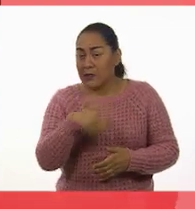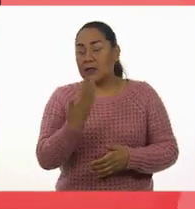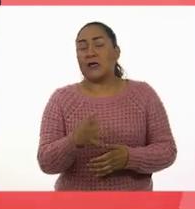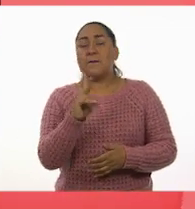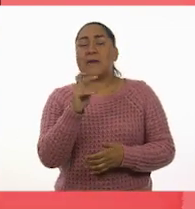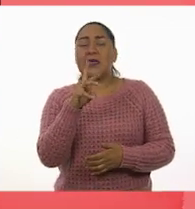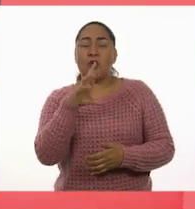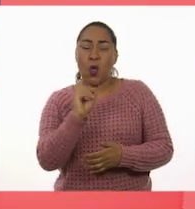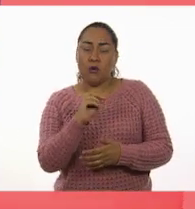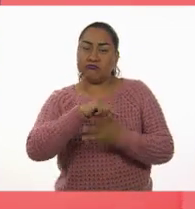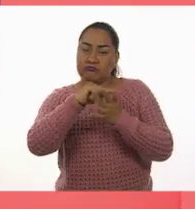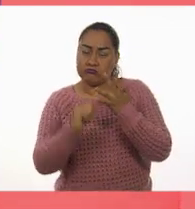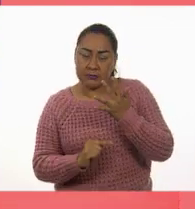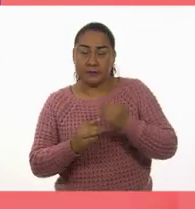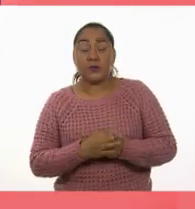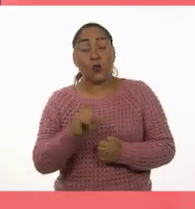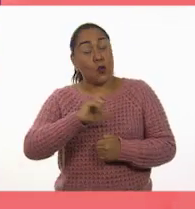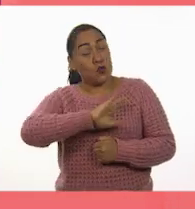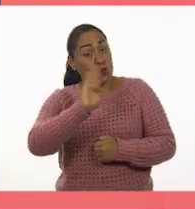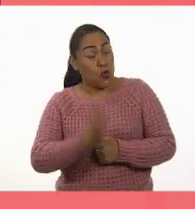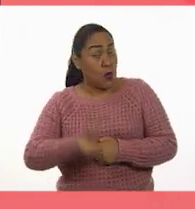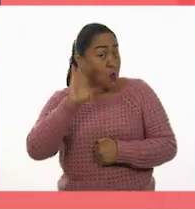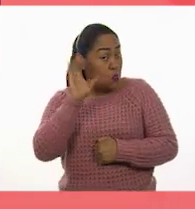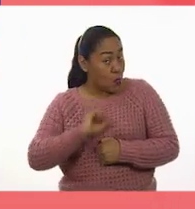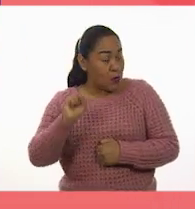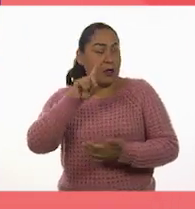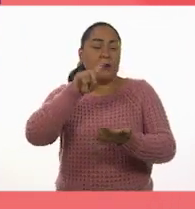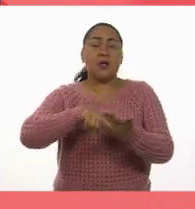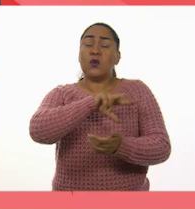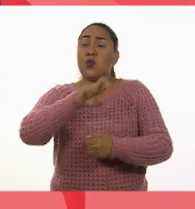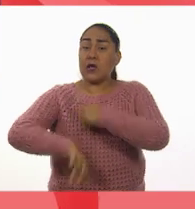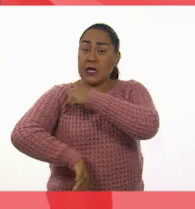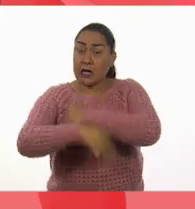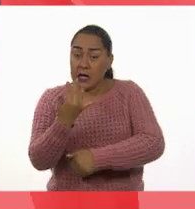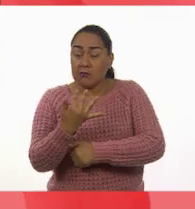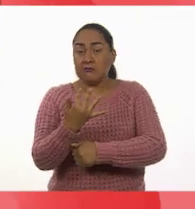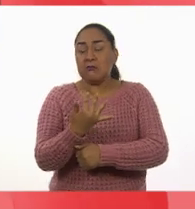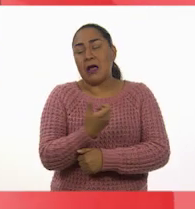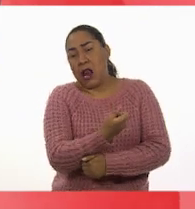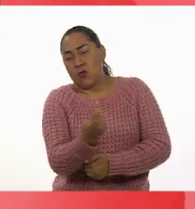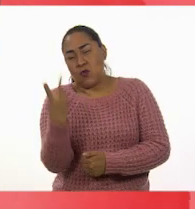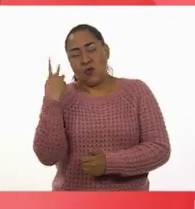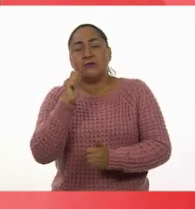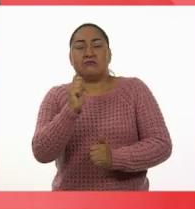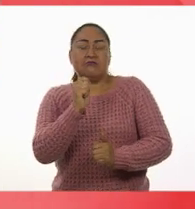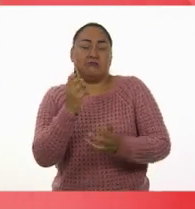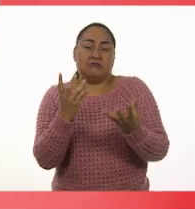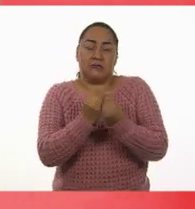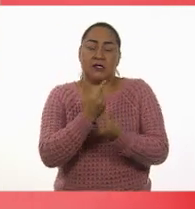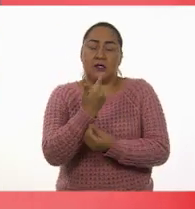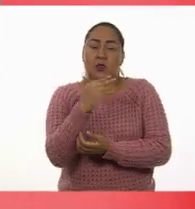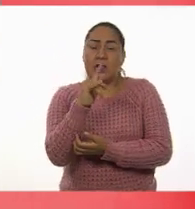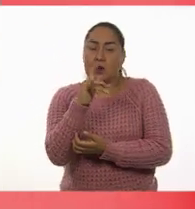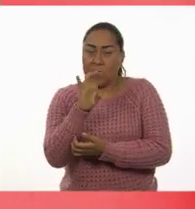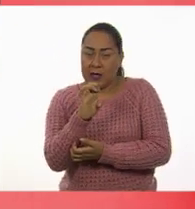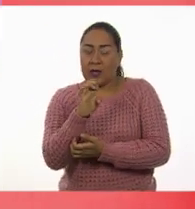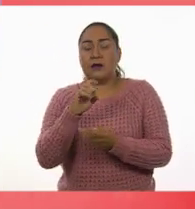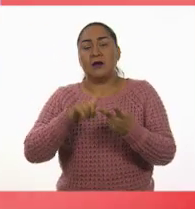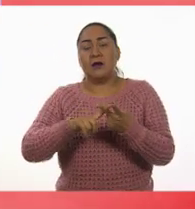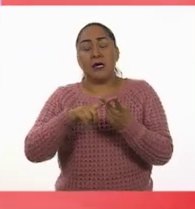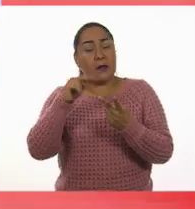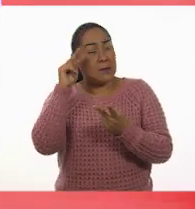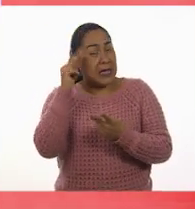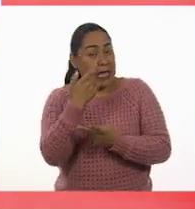Asencio. A la muerte de Morelos, en 1815, algunos caudillos como Guadalupe Victoria y Vicente